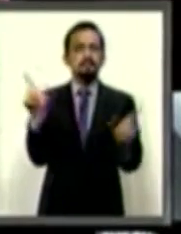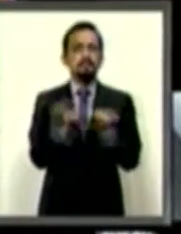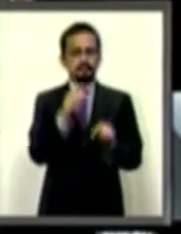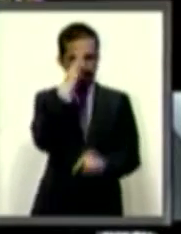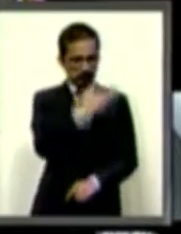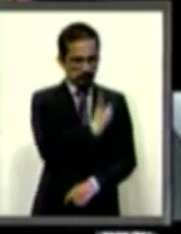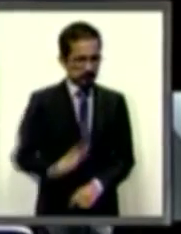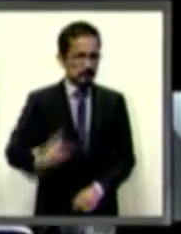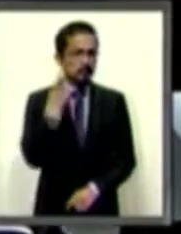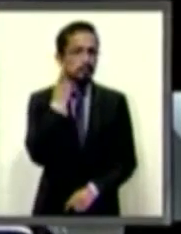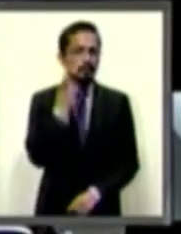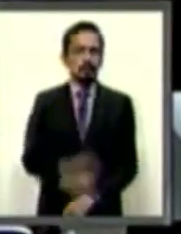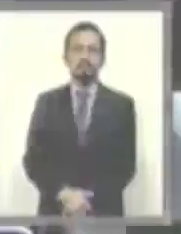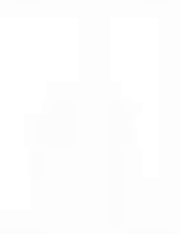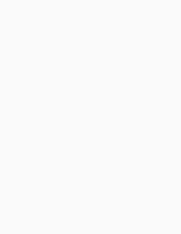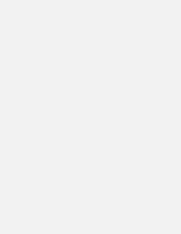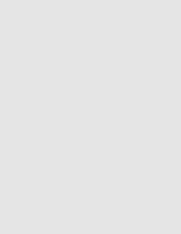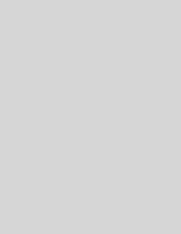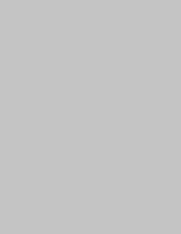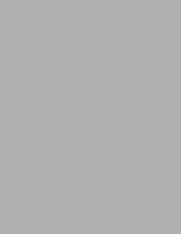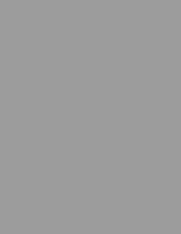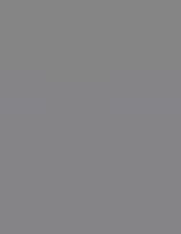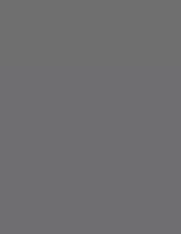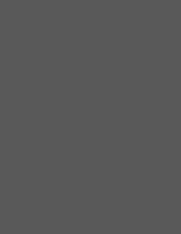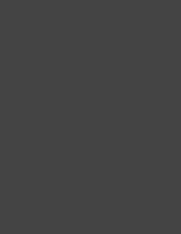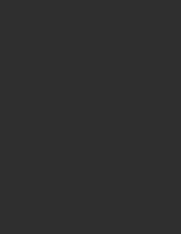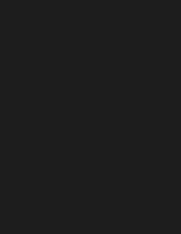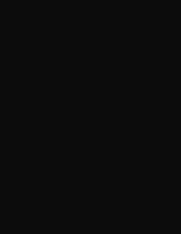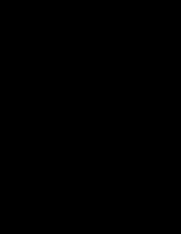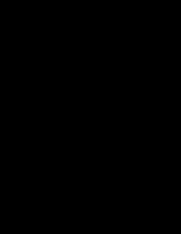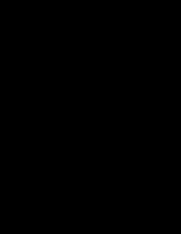Gracias, diputada Contreras. Diputados PRD, más cerca de ti.